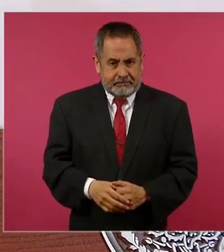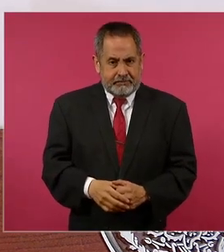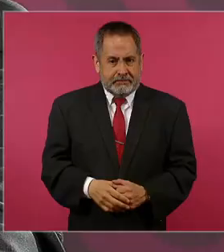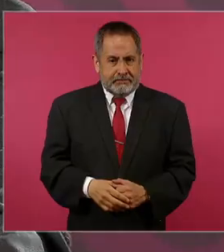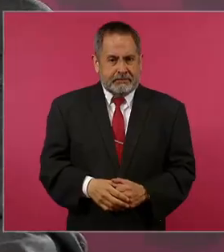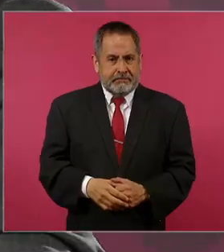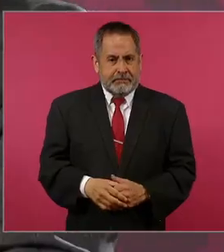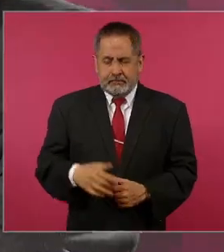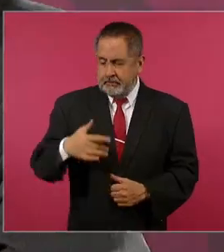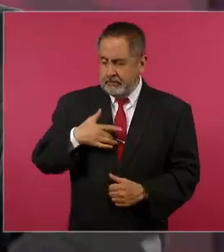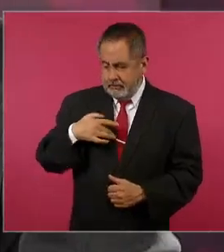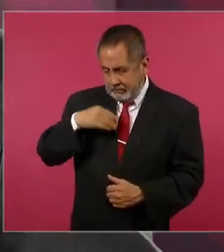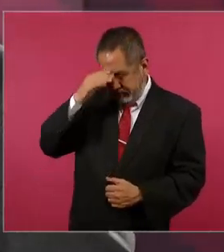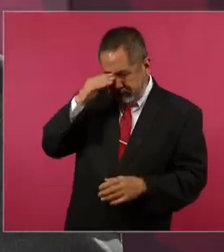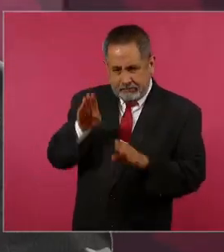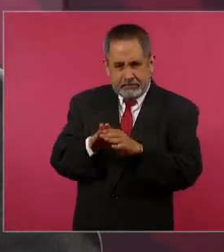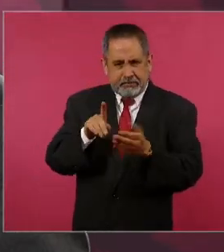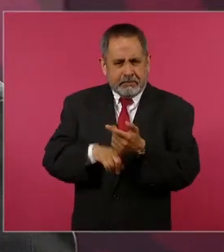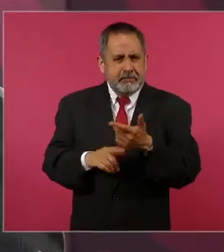proponerse